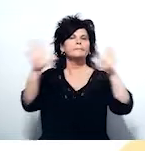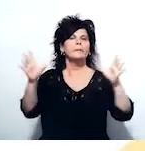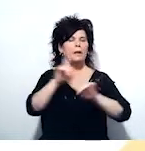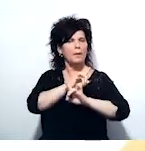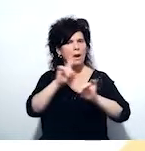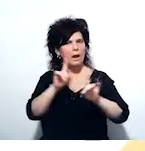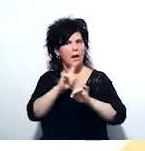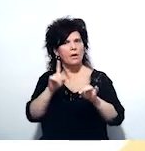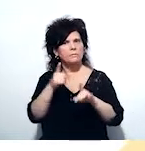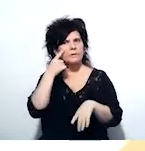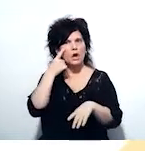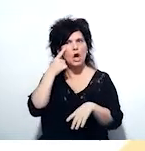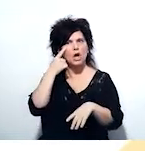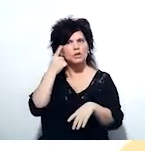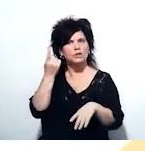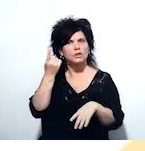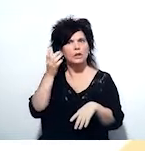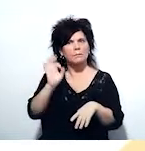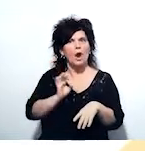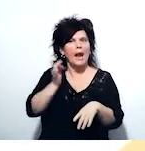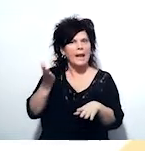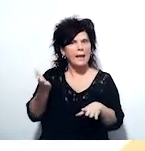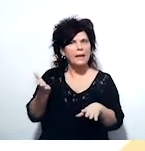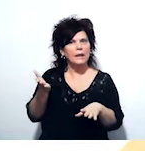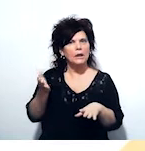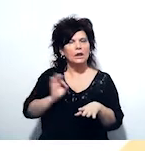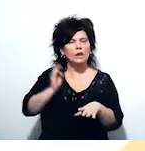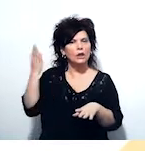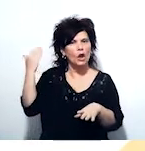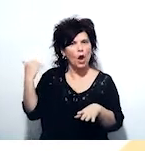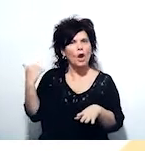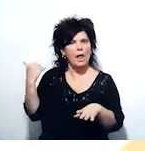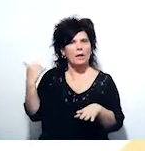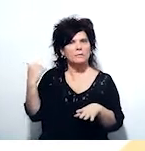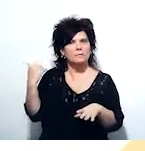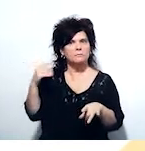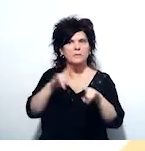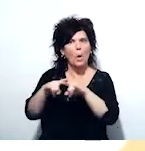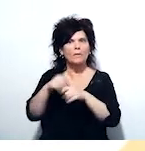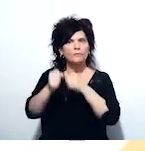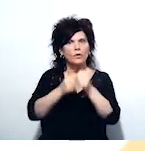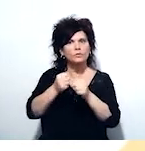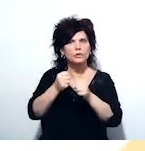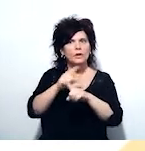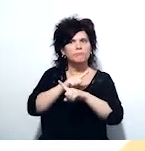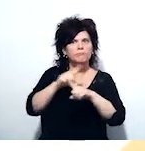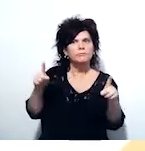Conocemos muchas historias de sitios web que pueden funcionar o filtros que